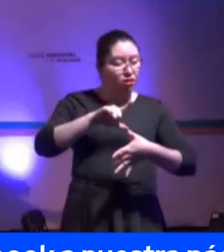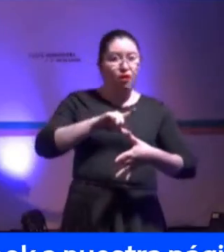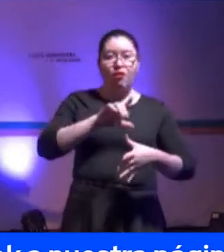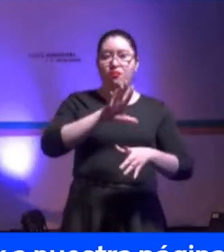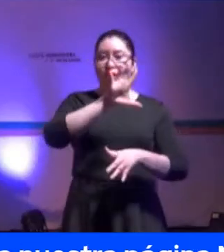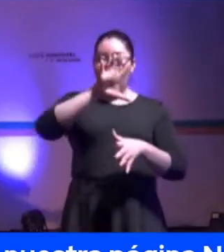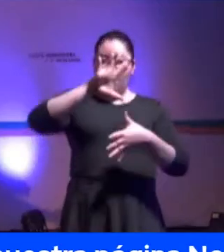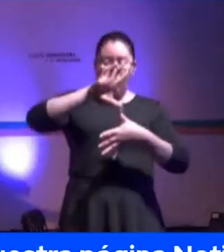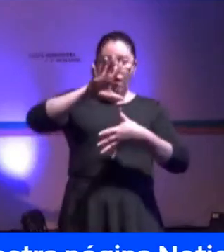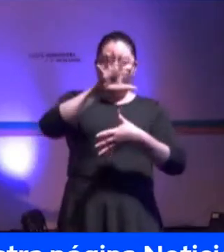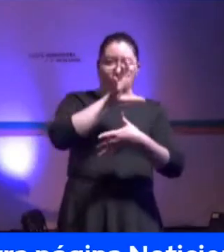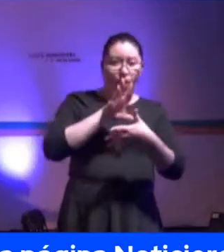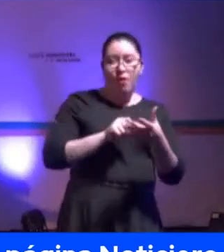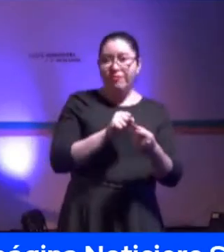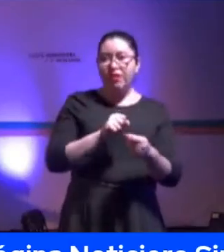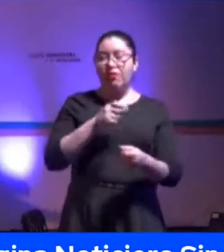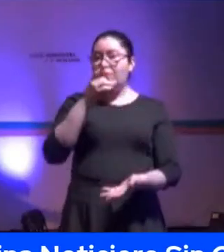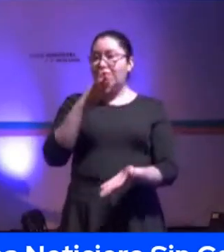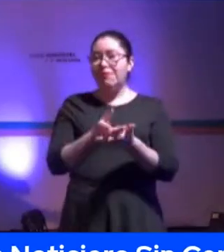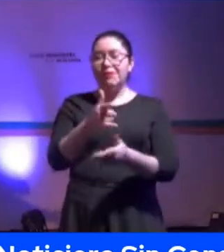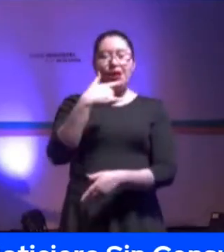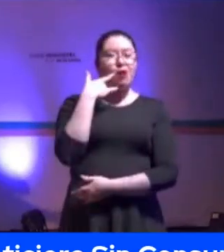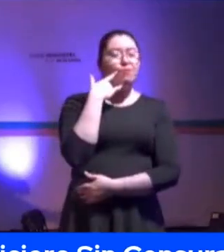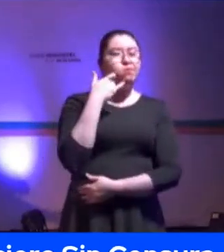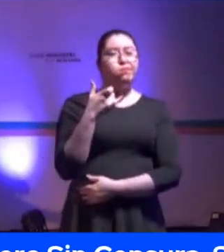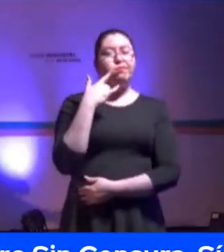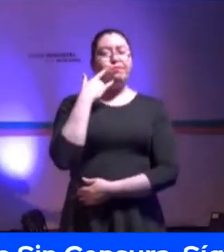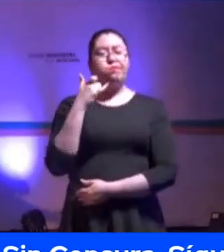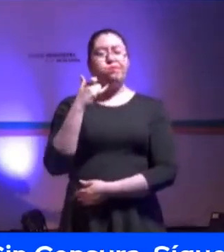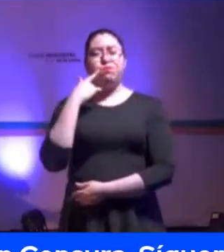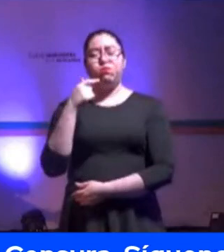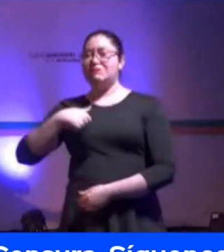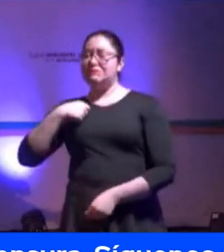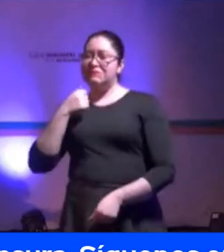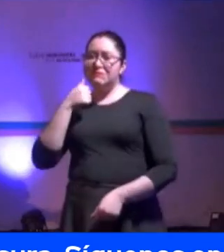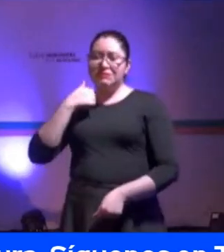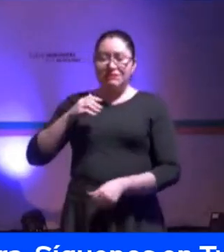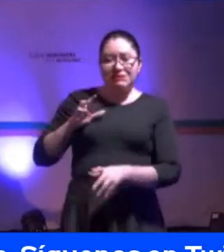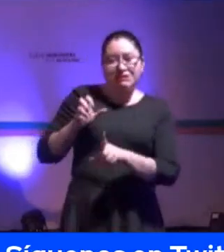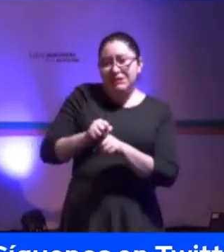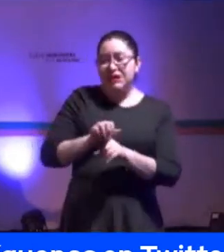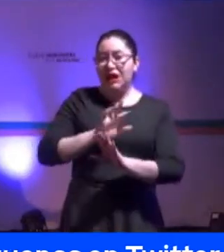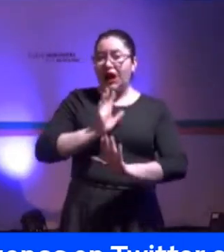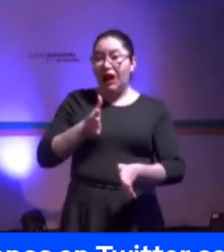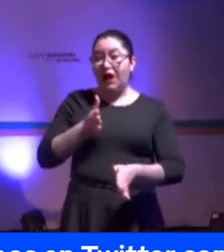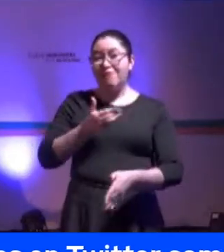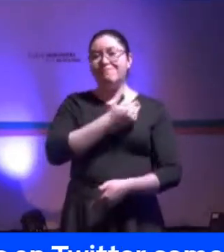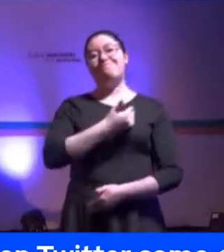continente posiblemente que el señor presidente de la República.